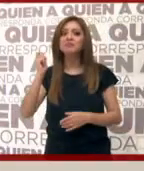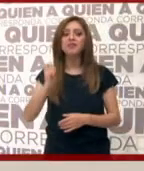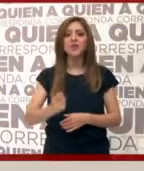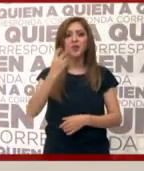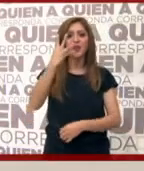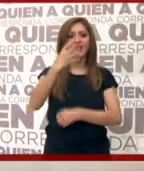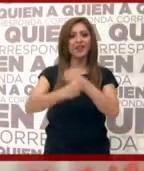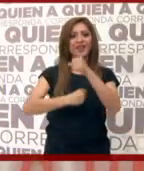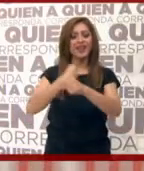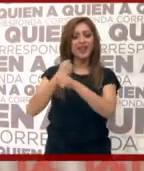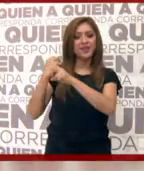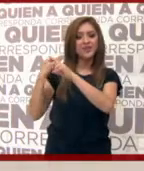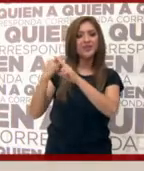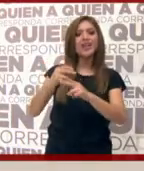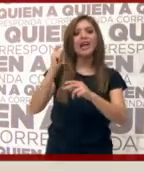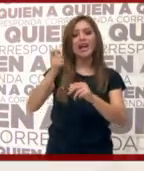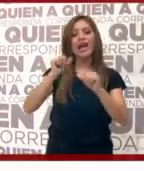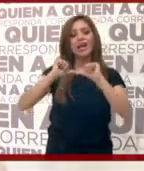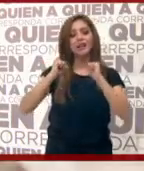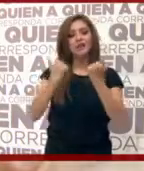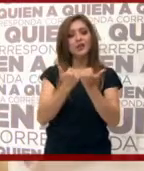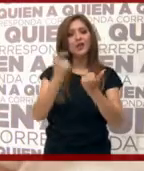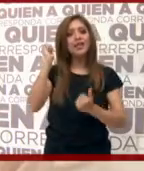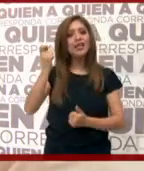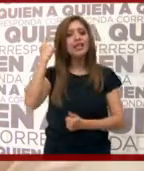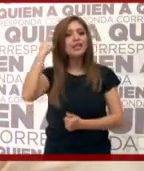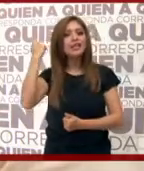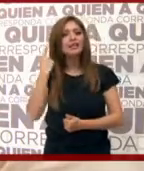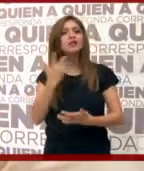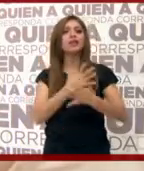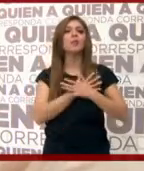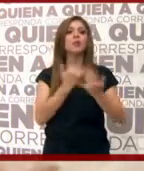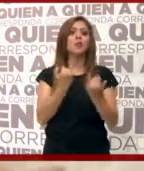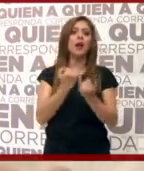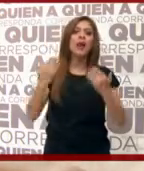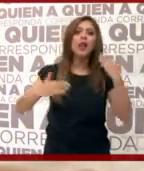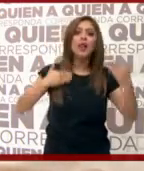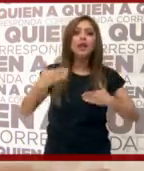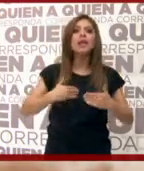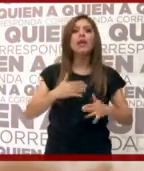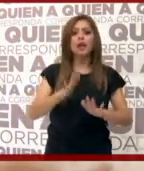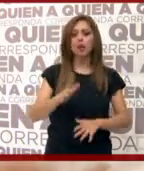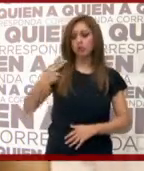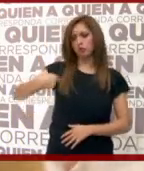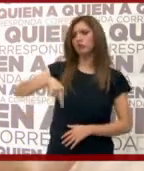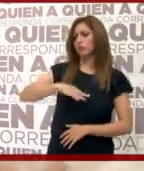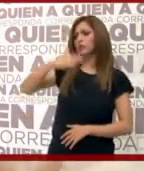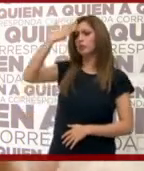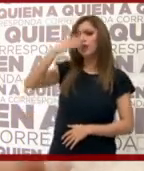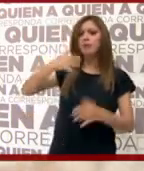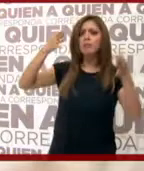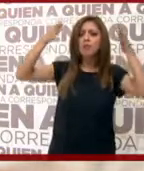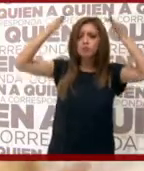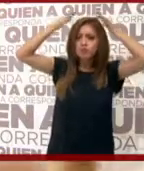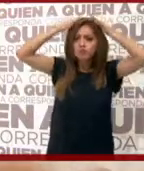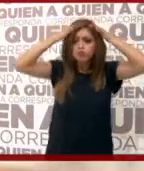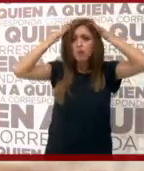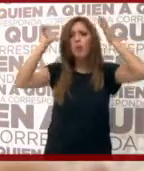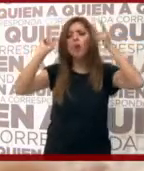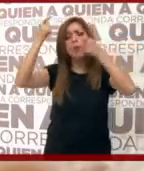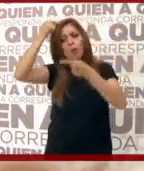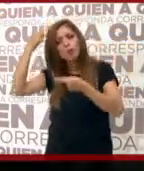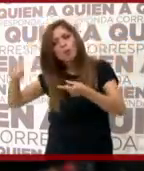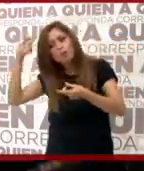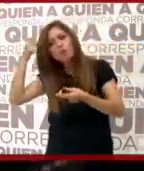aniversario de la asociación Rizos de Amor y Alegría. Estamos muy conscientes que una peluca no va a curar a nadie. Si tiene alopecia, si tiene displasia, si